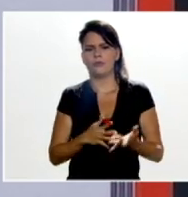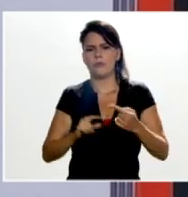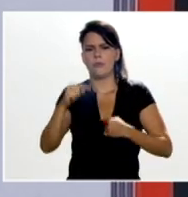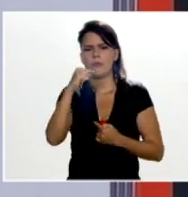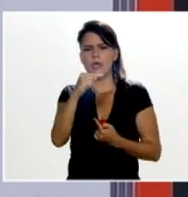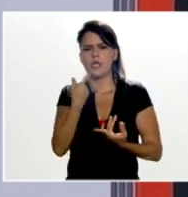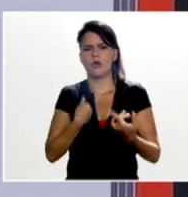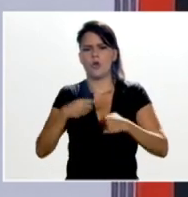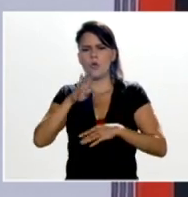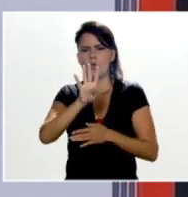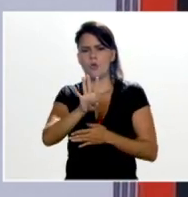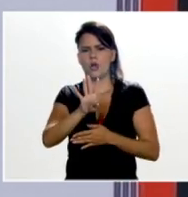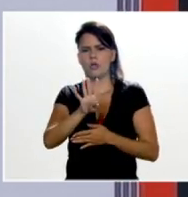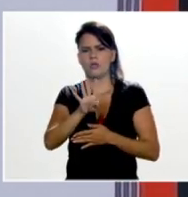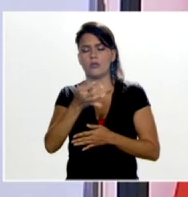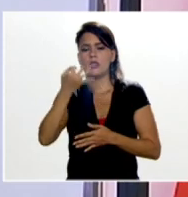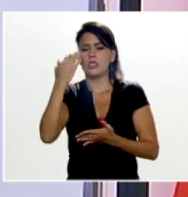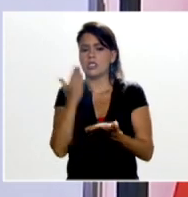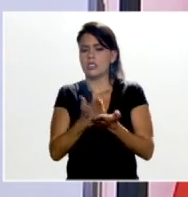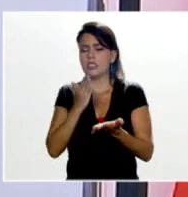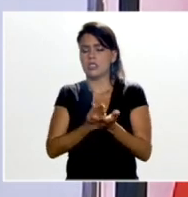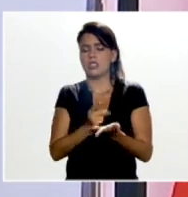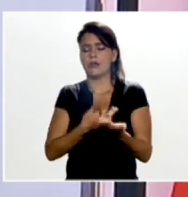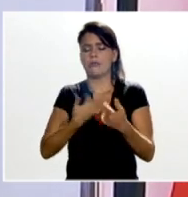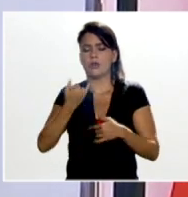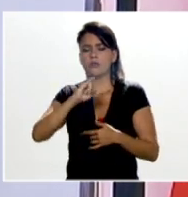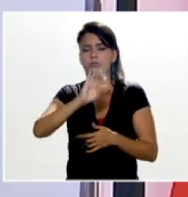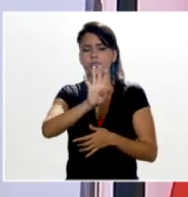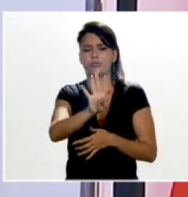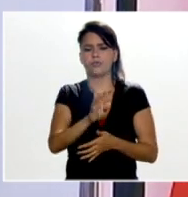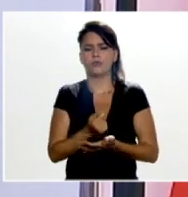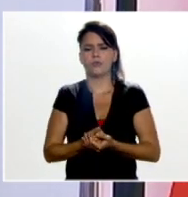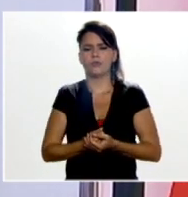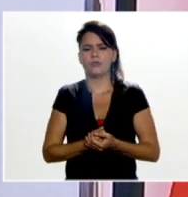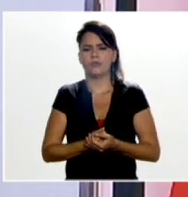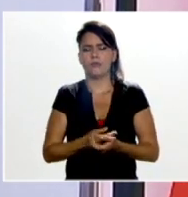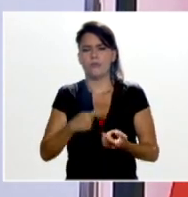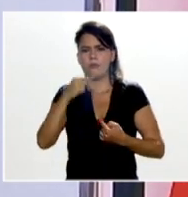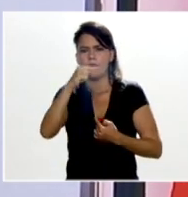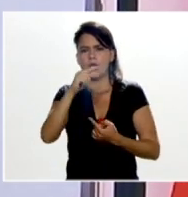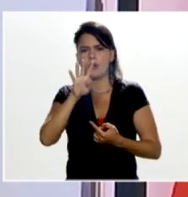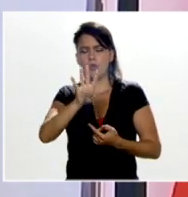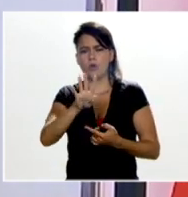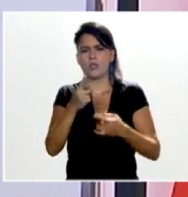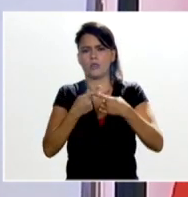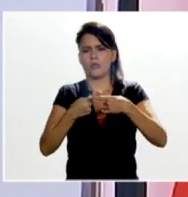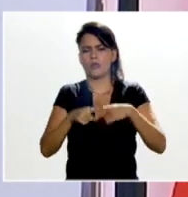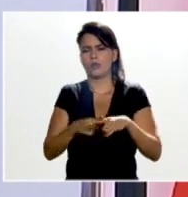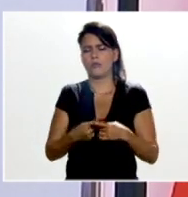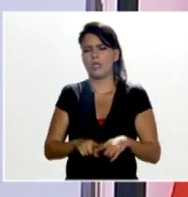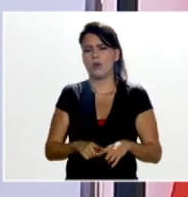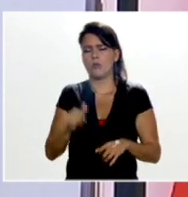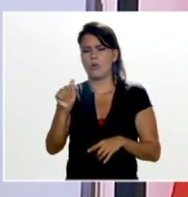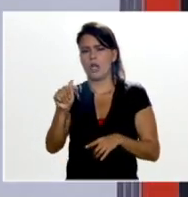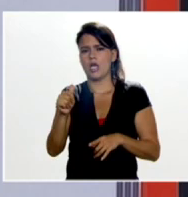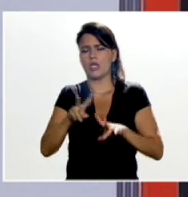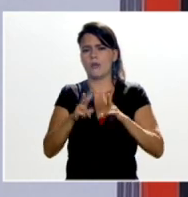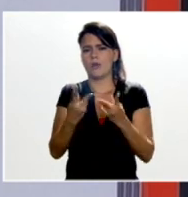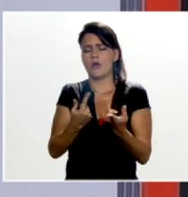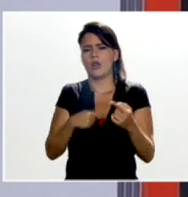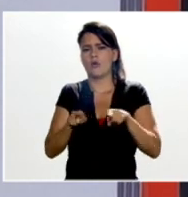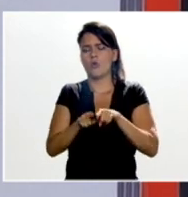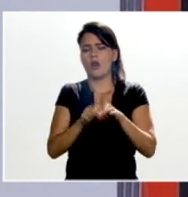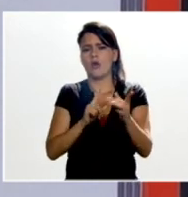menos 4, siempre aparece este 4, menos 4 por a, que vale 1,